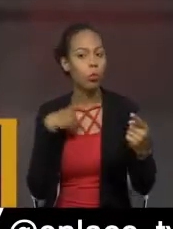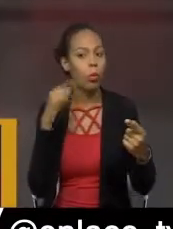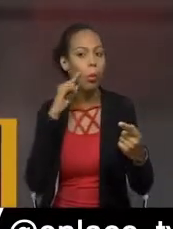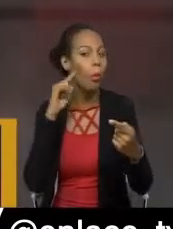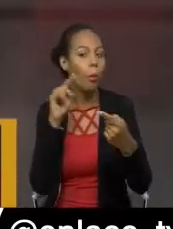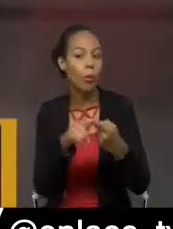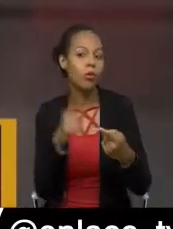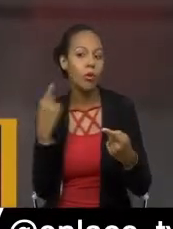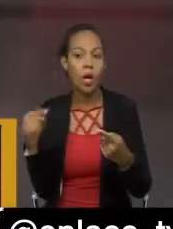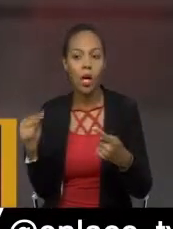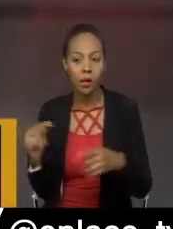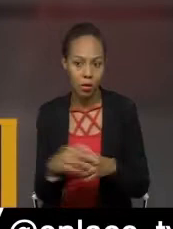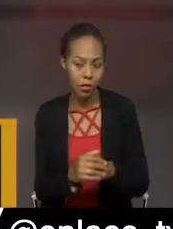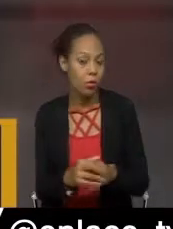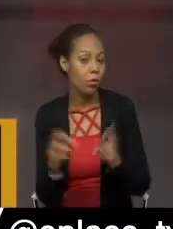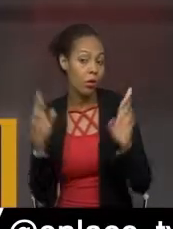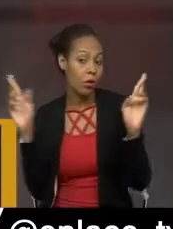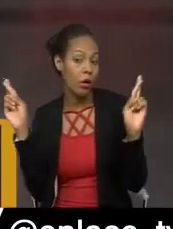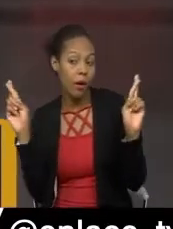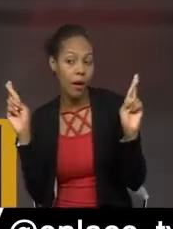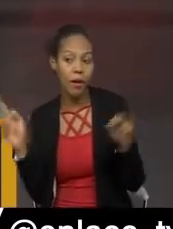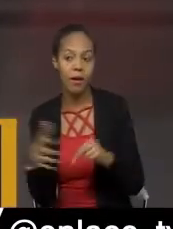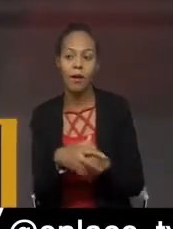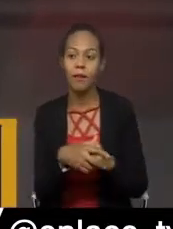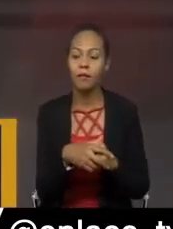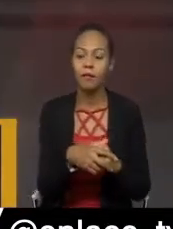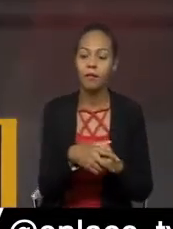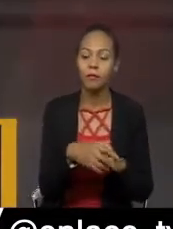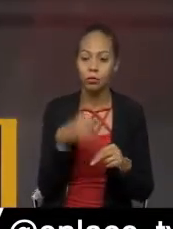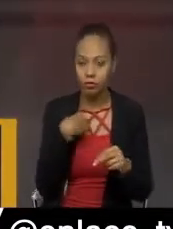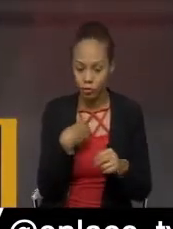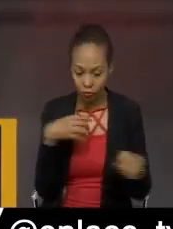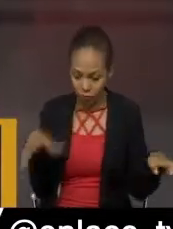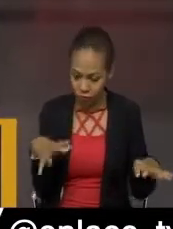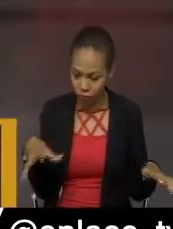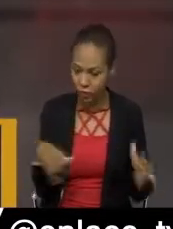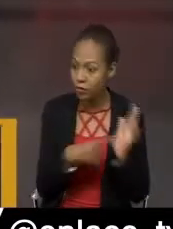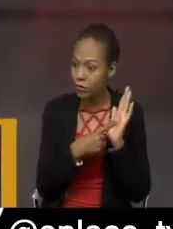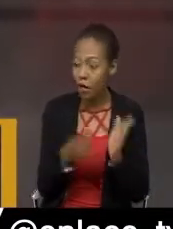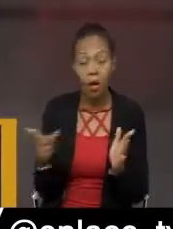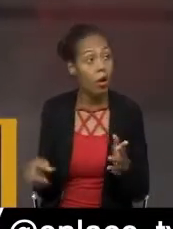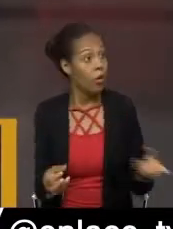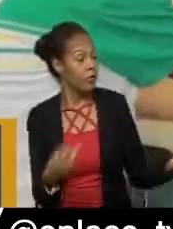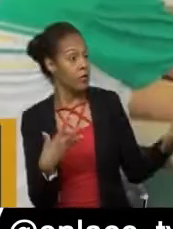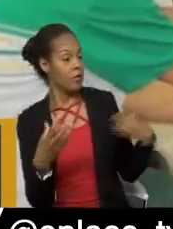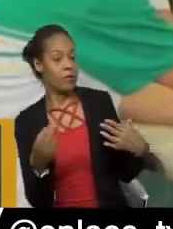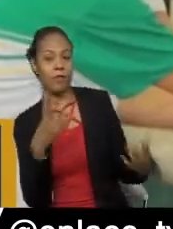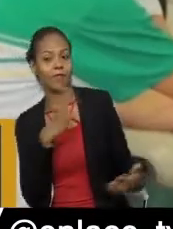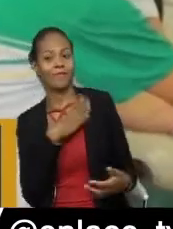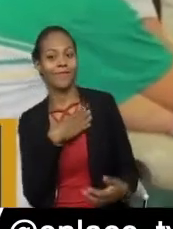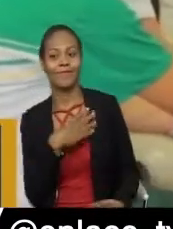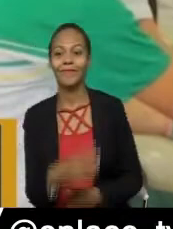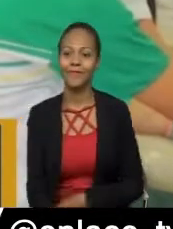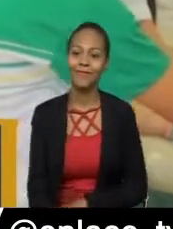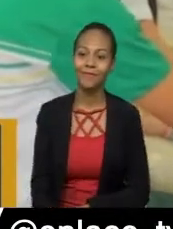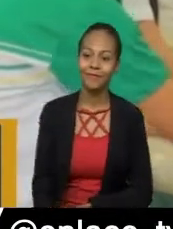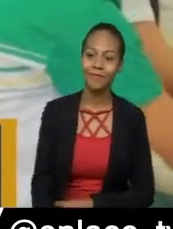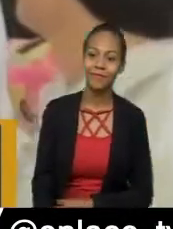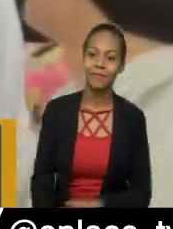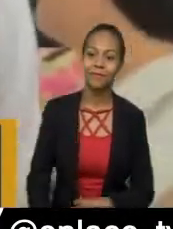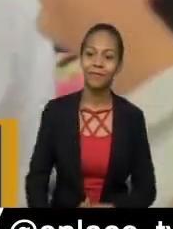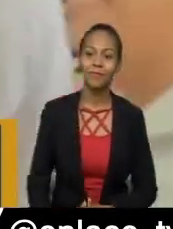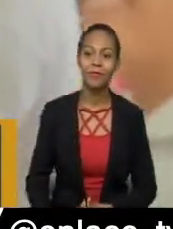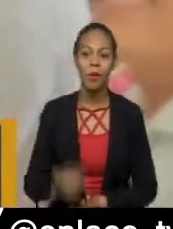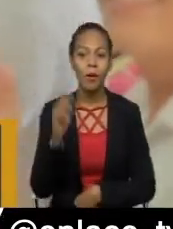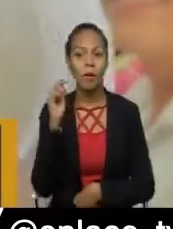está en que ojalá mi proceder llene de colores la vida de muchas personas. Esta iniciativa busca promover